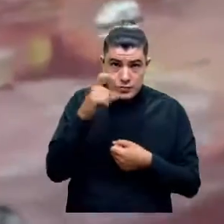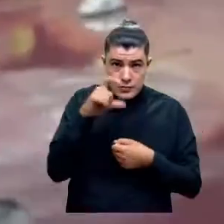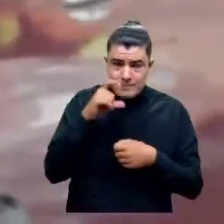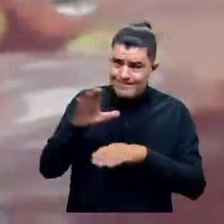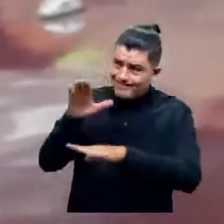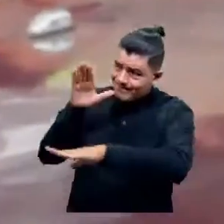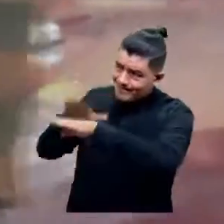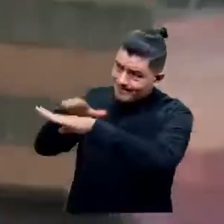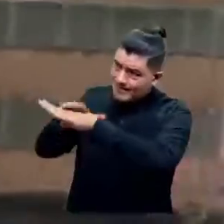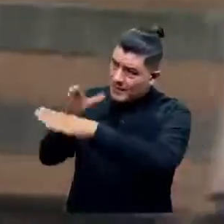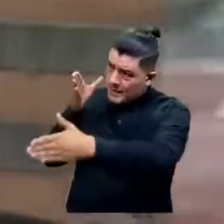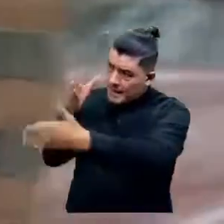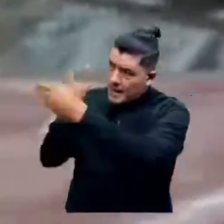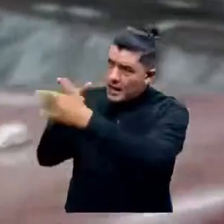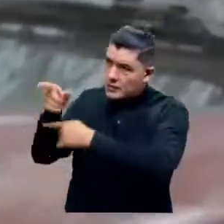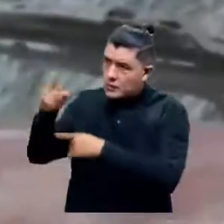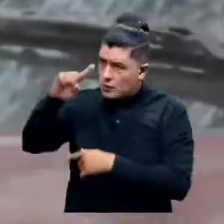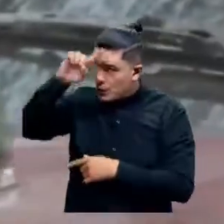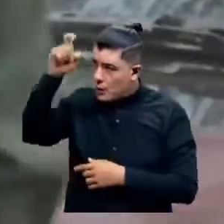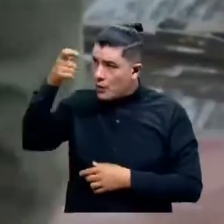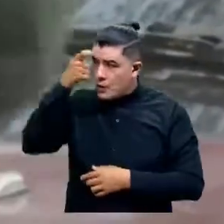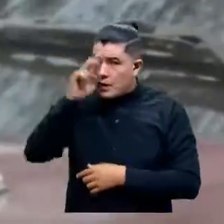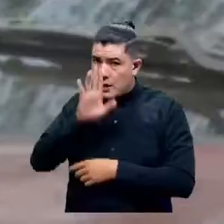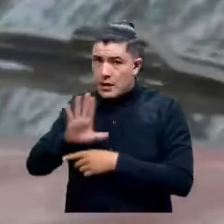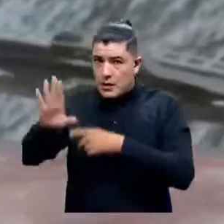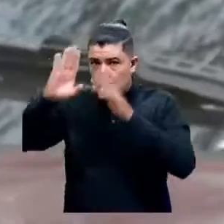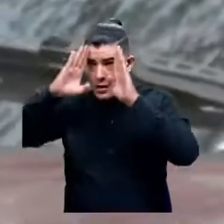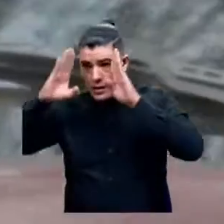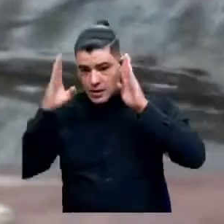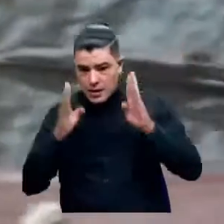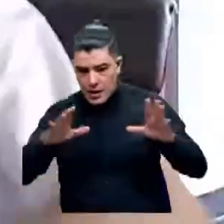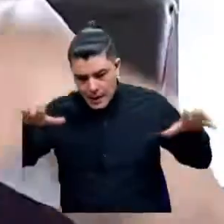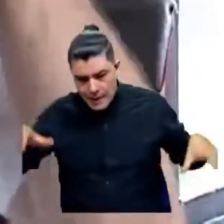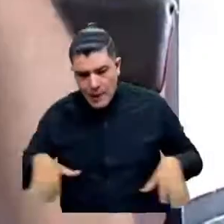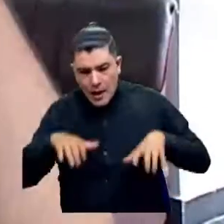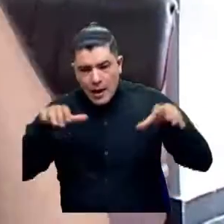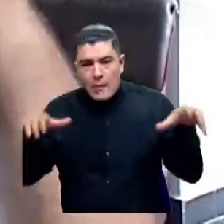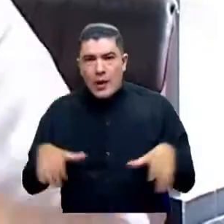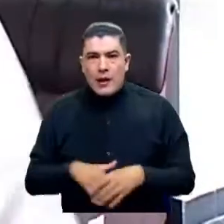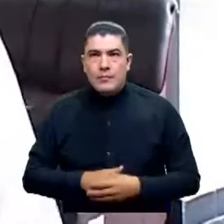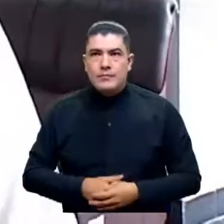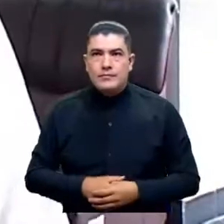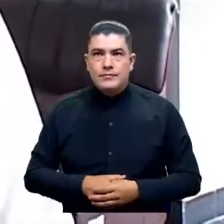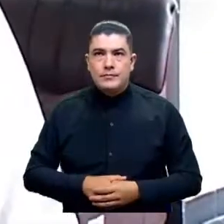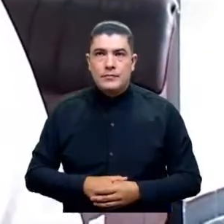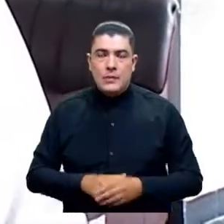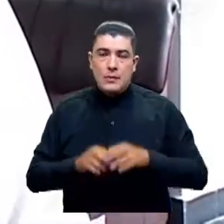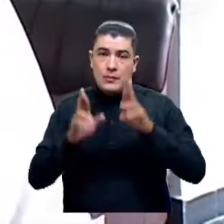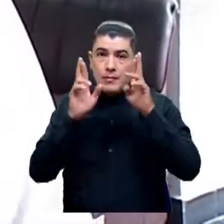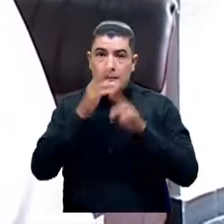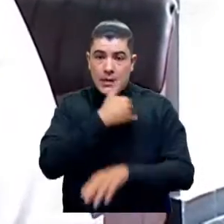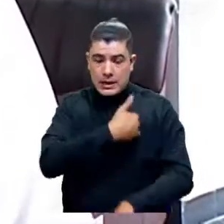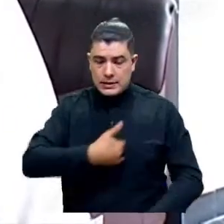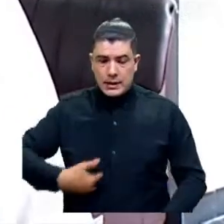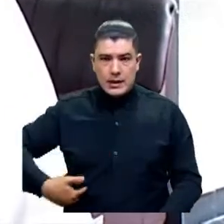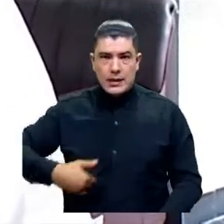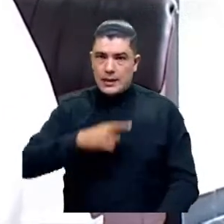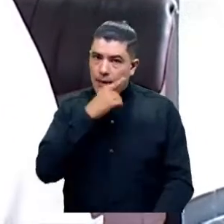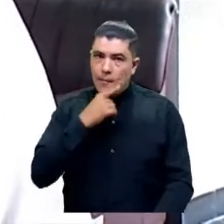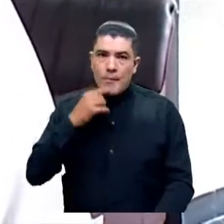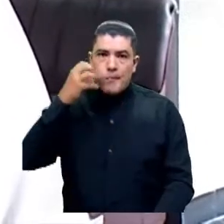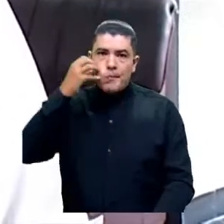que el gobierno nacional tome acciones frente a estos hechos. La ciudad es que el presidente Duque pues eche una miradita hacia